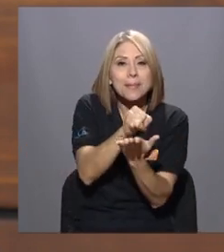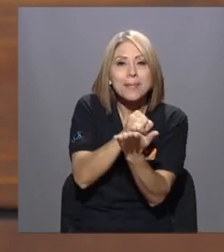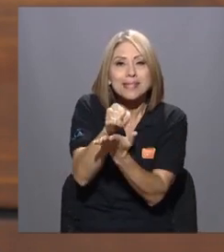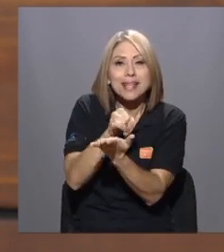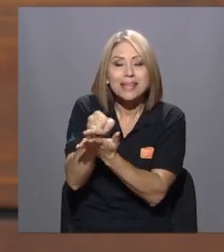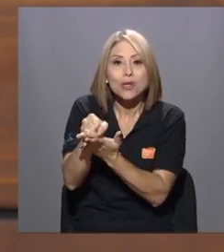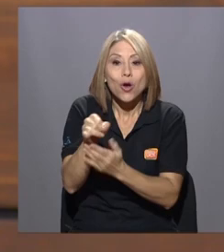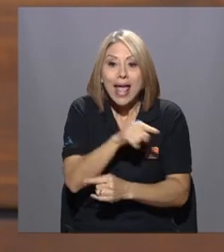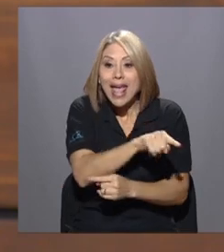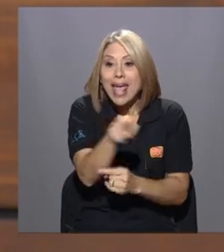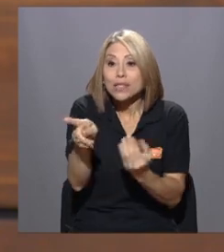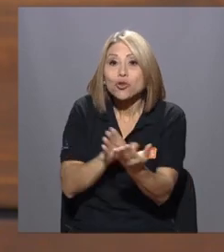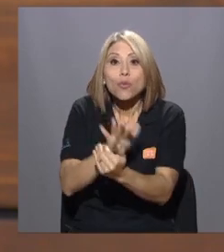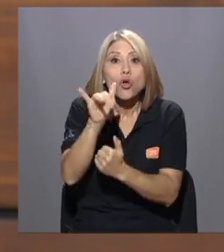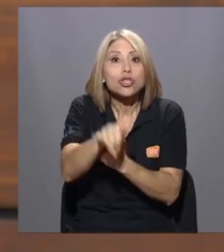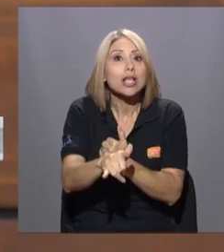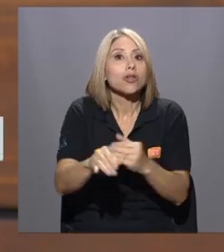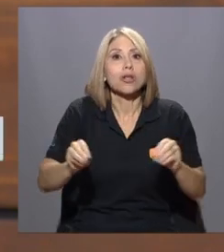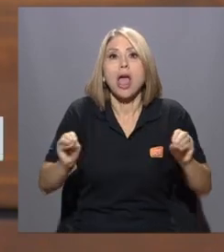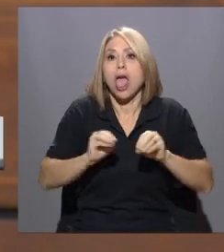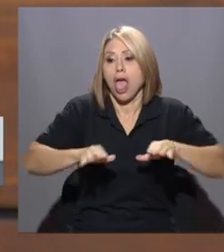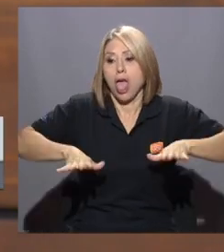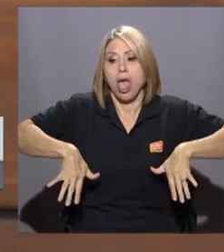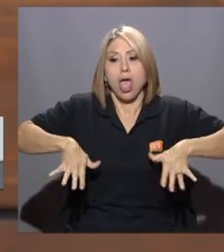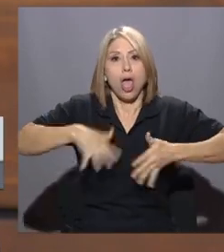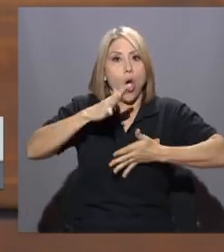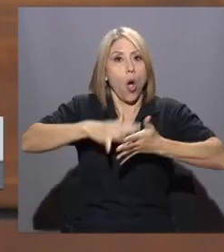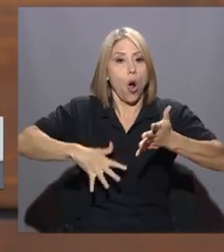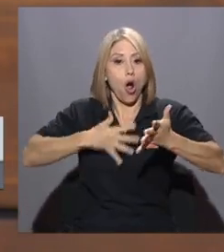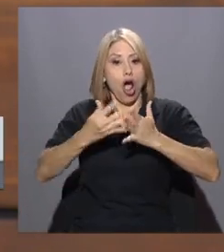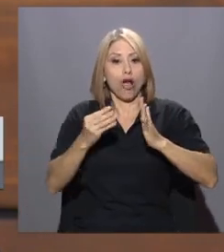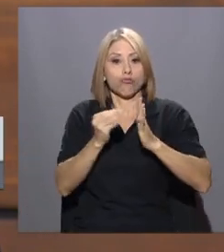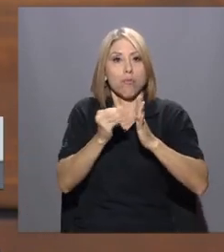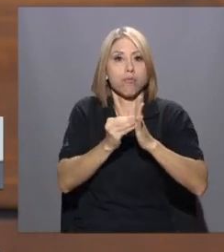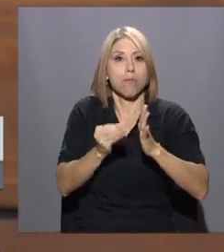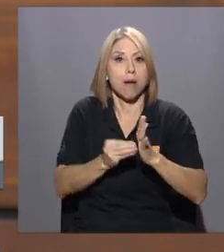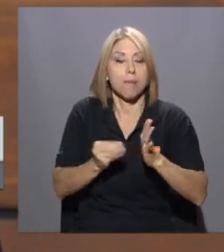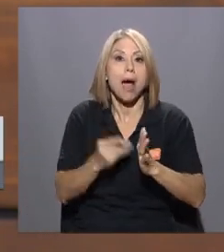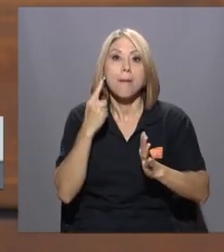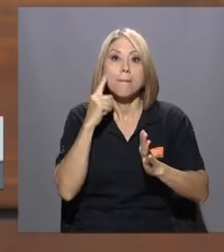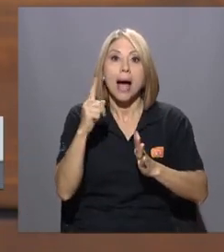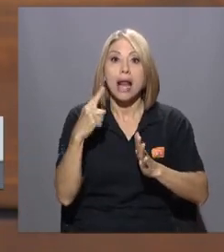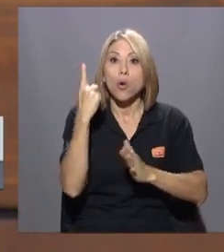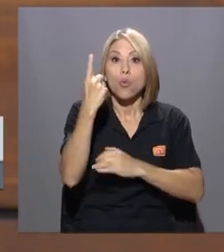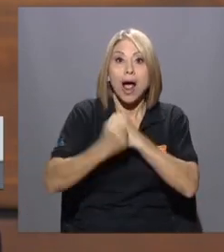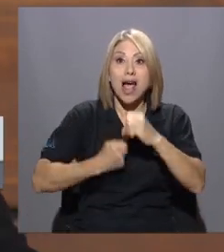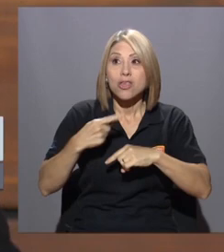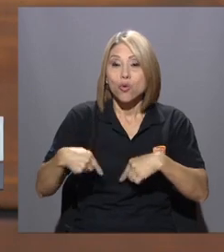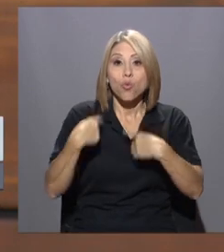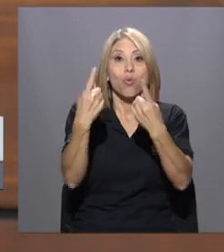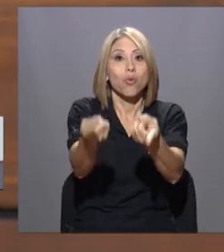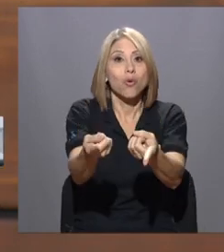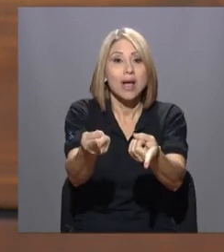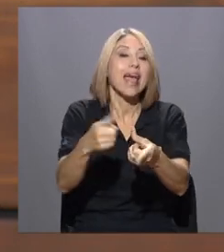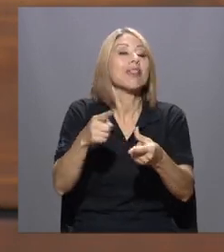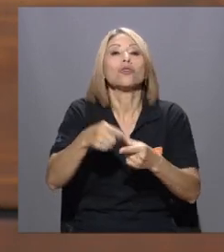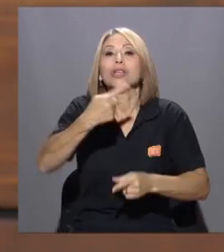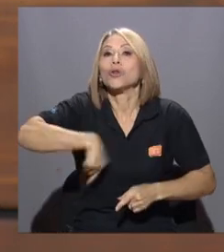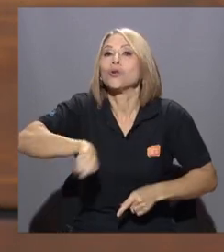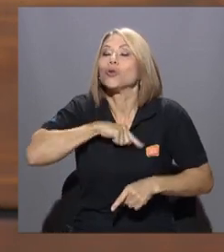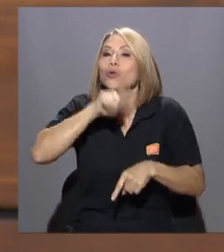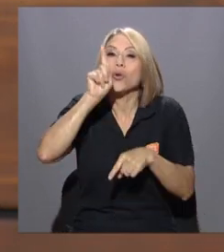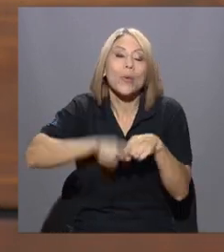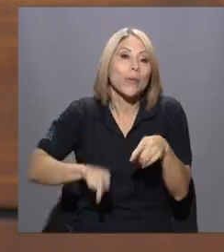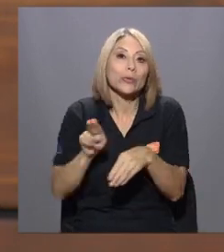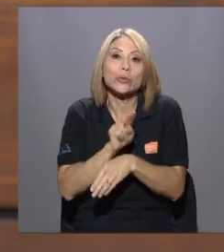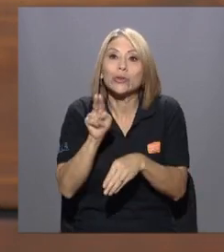no están calendarizados solo para un año. Entonces, no podemos ejecutar todo el presupuesto